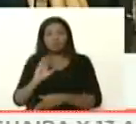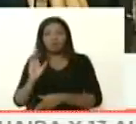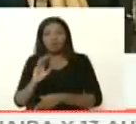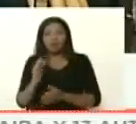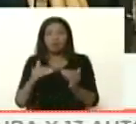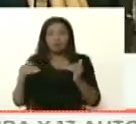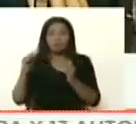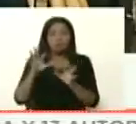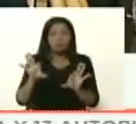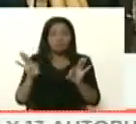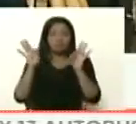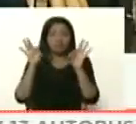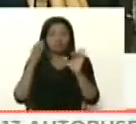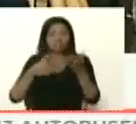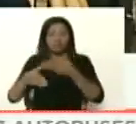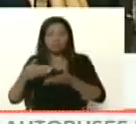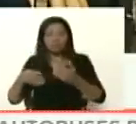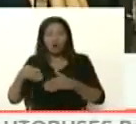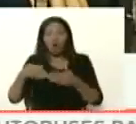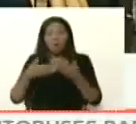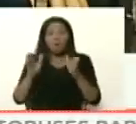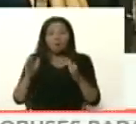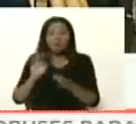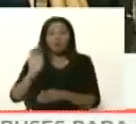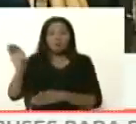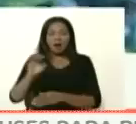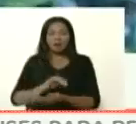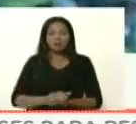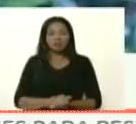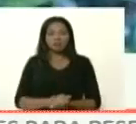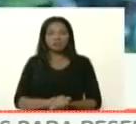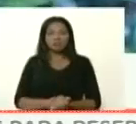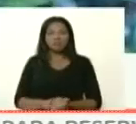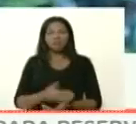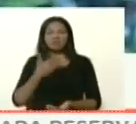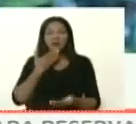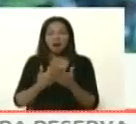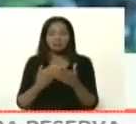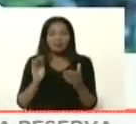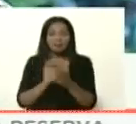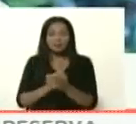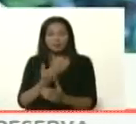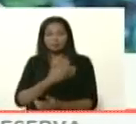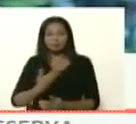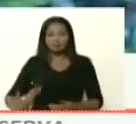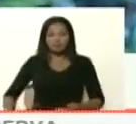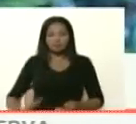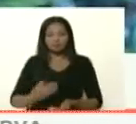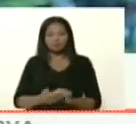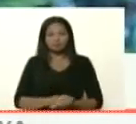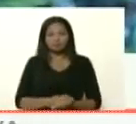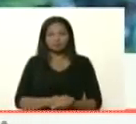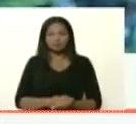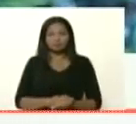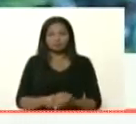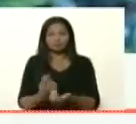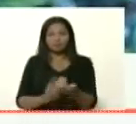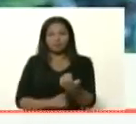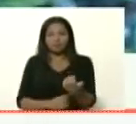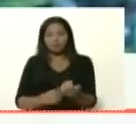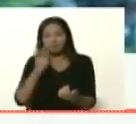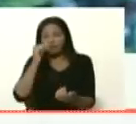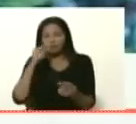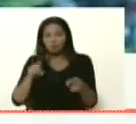alta excelencia y servicio público al país. Por favor. Gracias, camarada presidente, hermano de